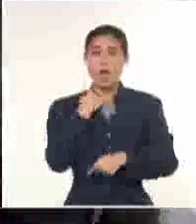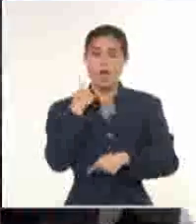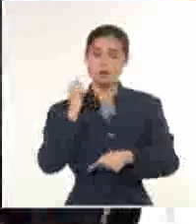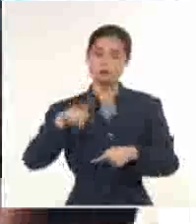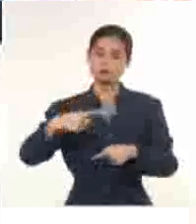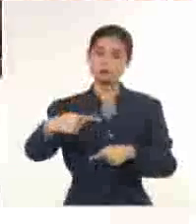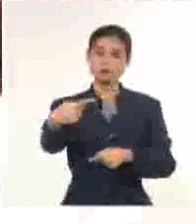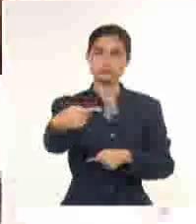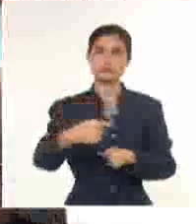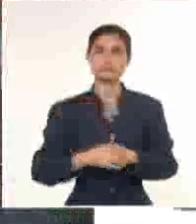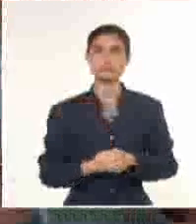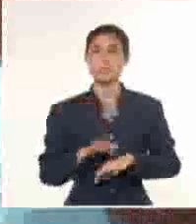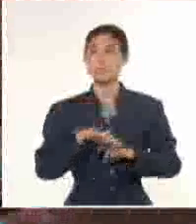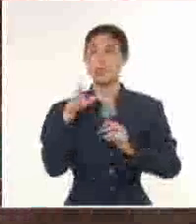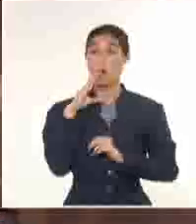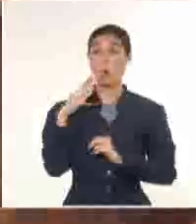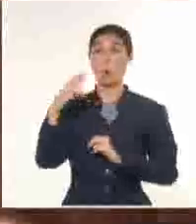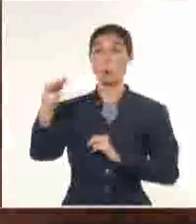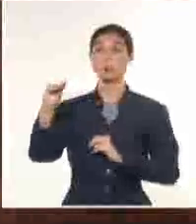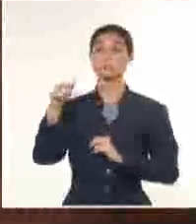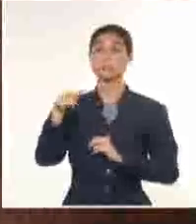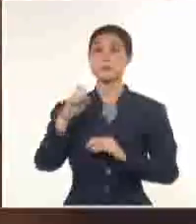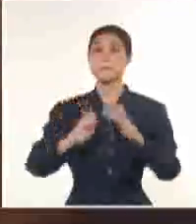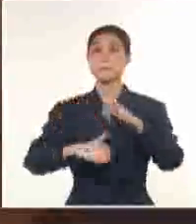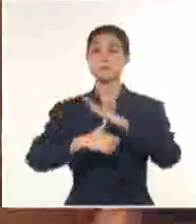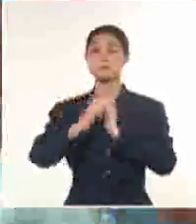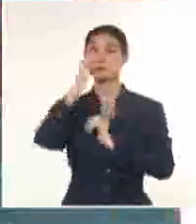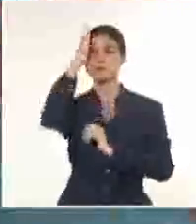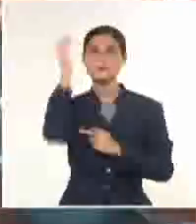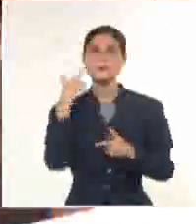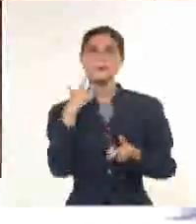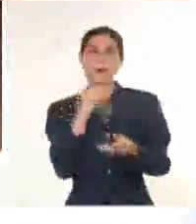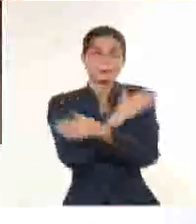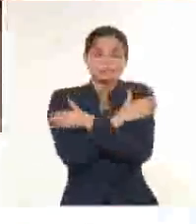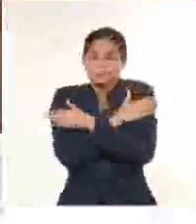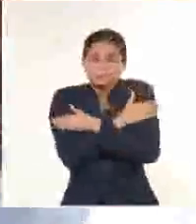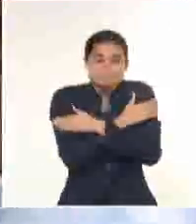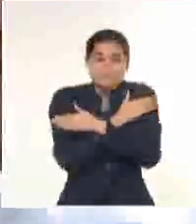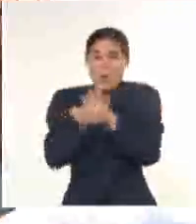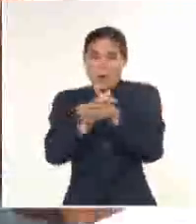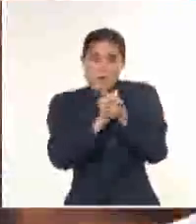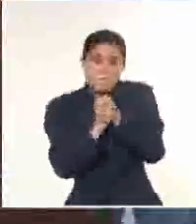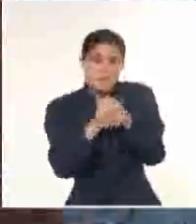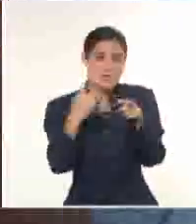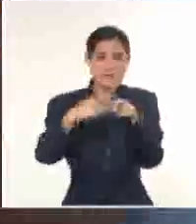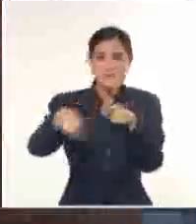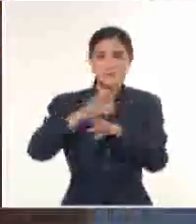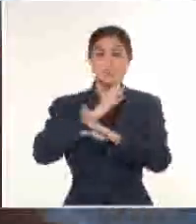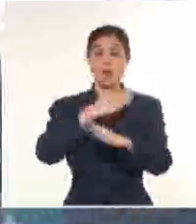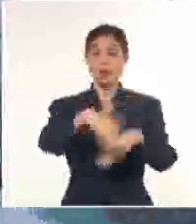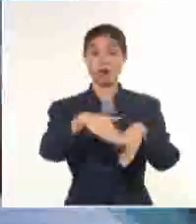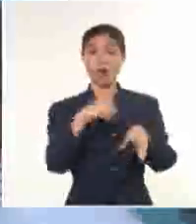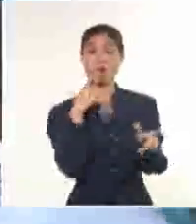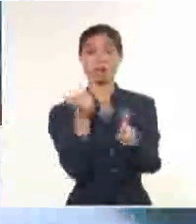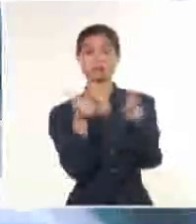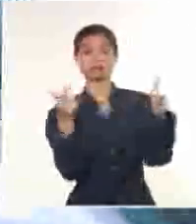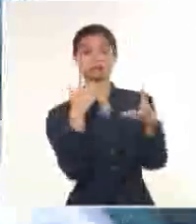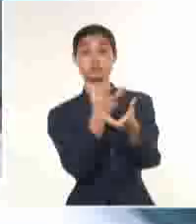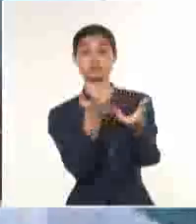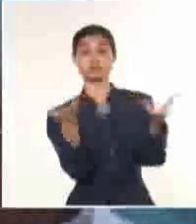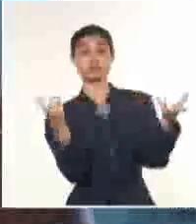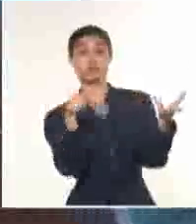de la casa museo, el presidente cubano saludó a los cardenenses que ya se congregaban en las calles de la ciudad para iniciar la